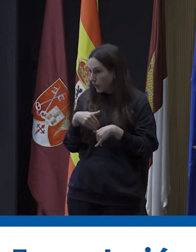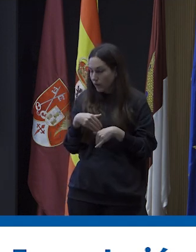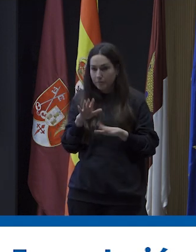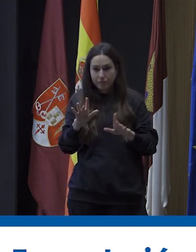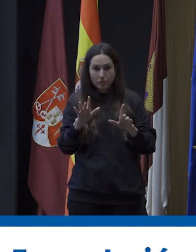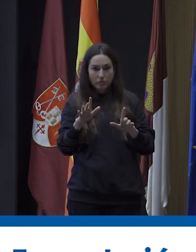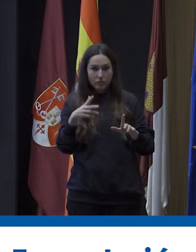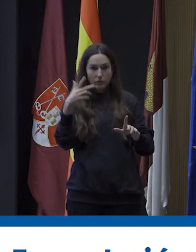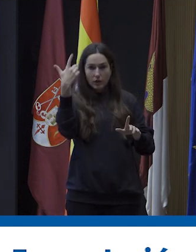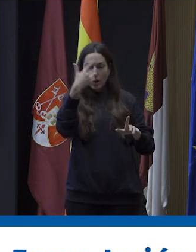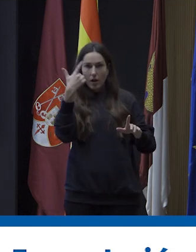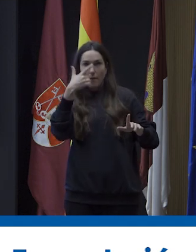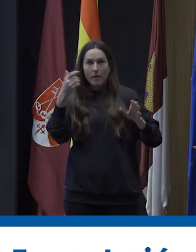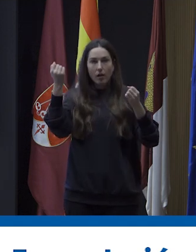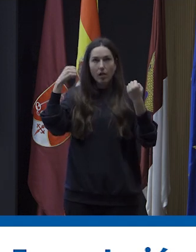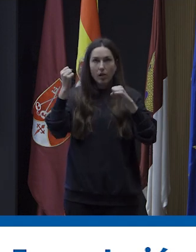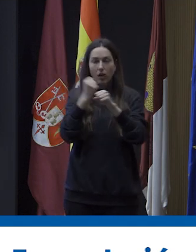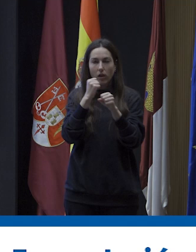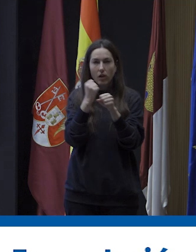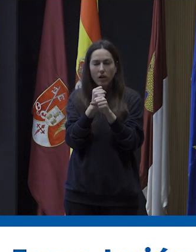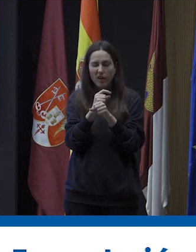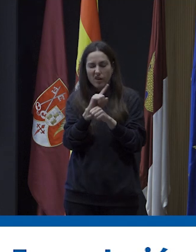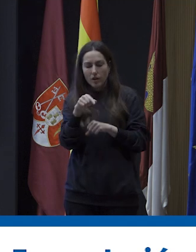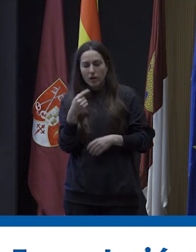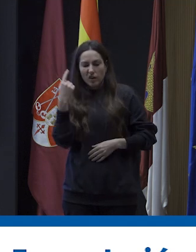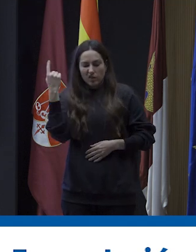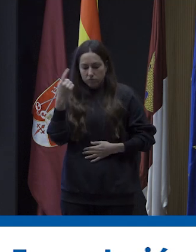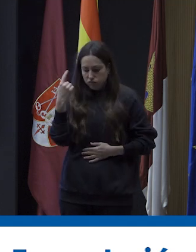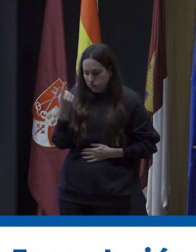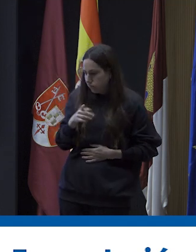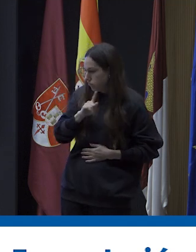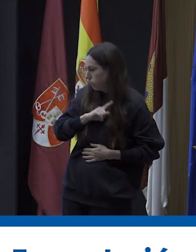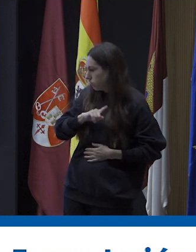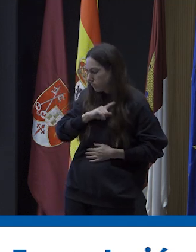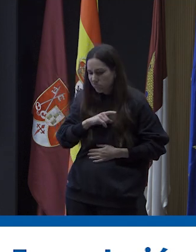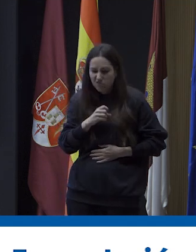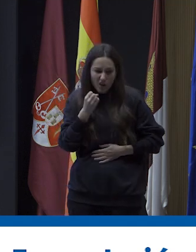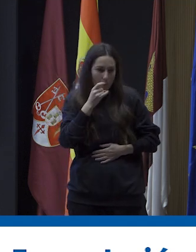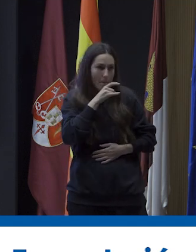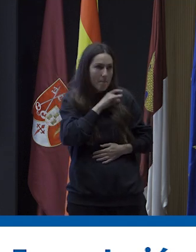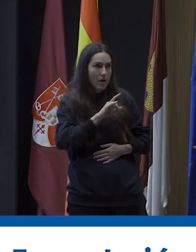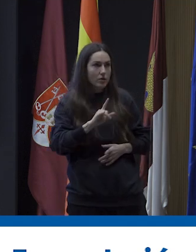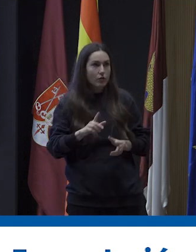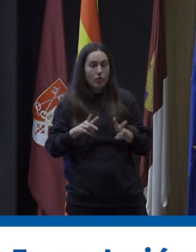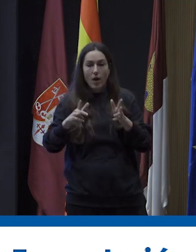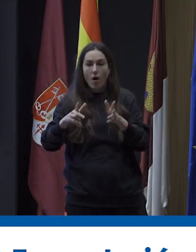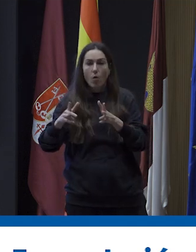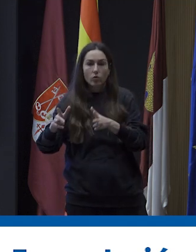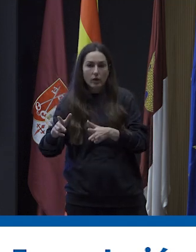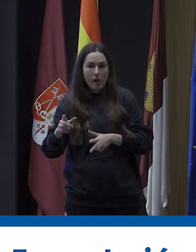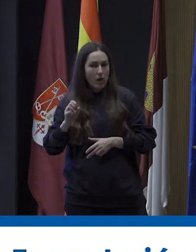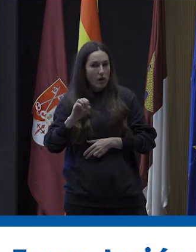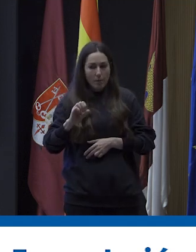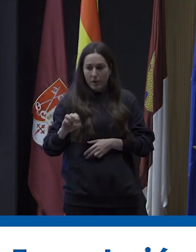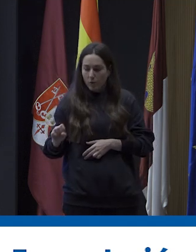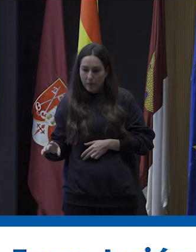encontrarse indispuesto. Bueno, vamos a llevarlo, nada, suspendemos el rodaje, que lo lleven al hotel. Cuando iba camino al hotel se puso